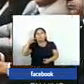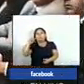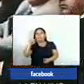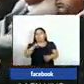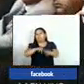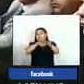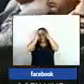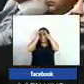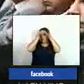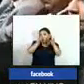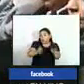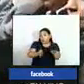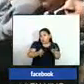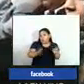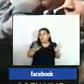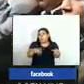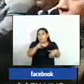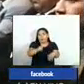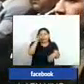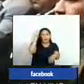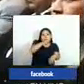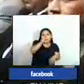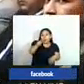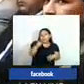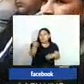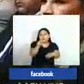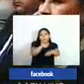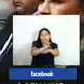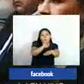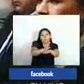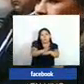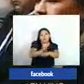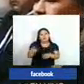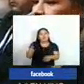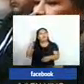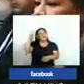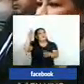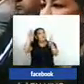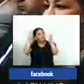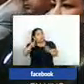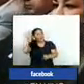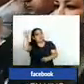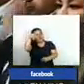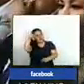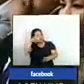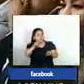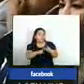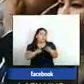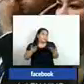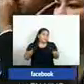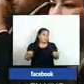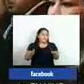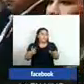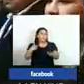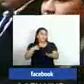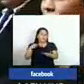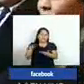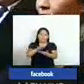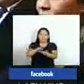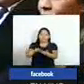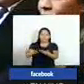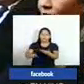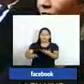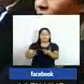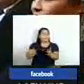decisiones que no son vinculantes a las resoluciones intercambio de estudiantes que ya lo mencionabas tú y también leía que tú